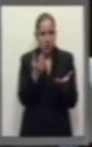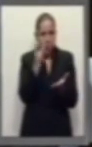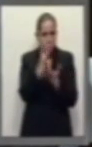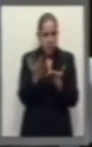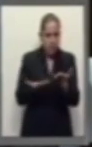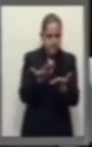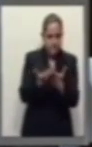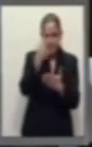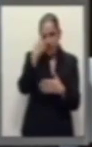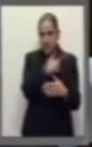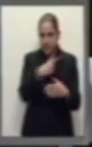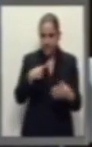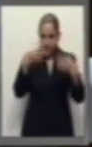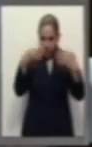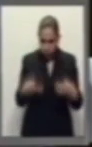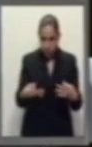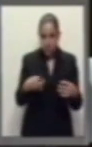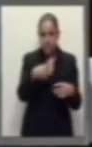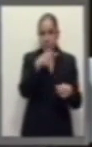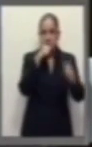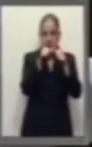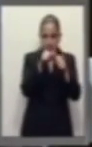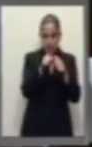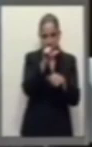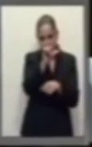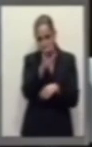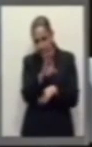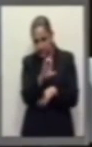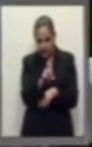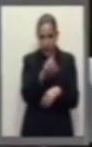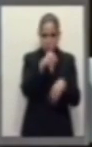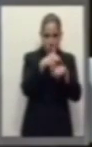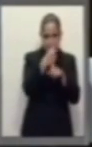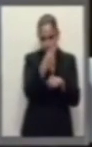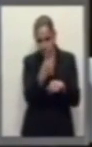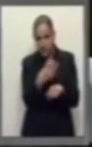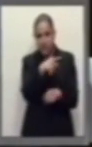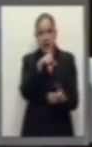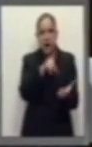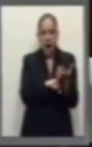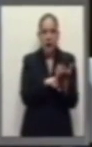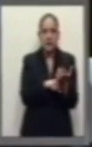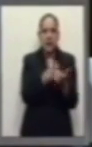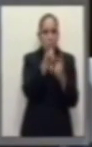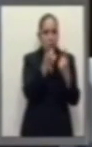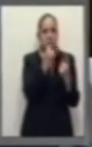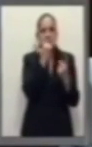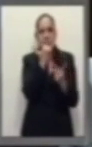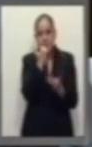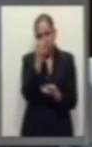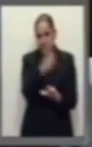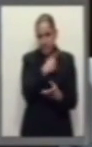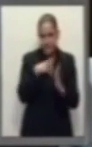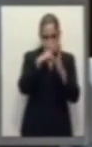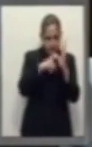ordenar de manera adecuada y correcta los incisos en este par de artículos se están solicitando su reforma sería